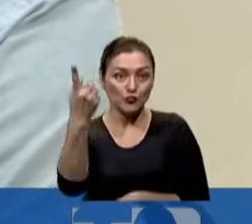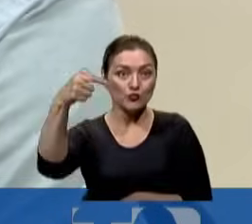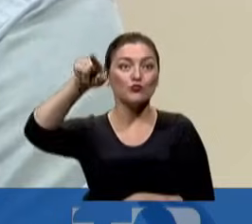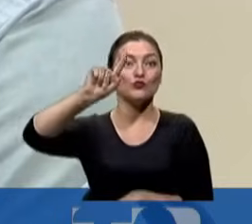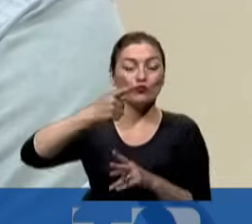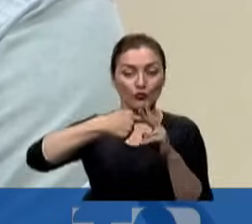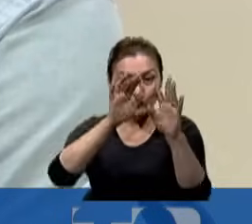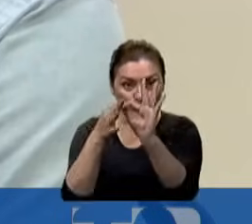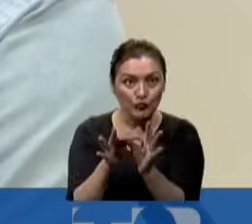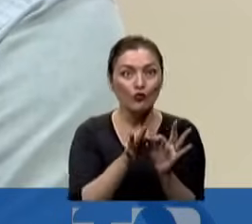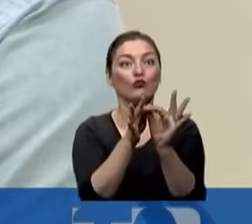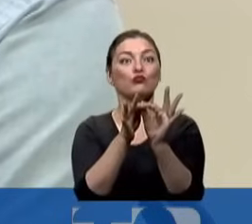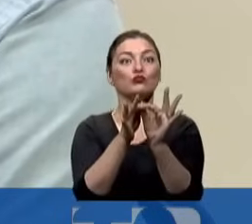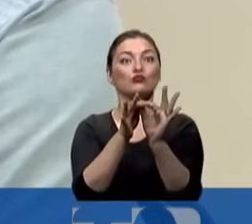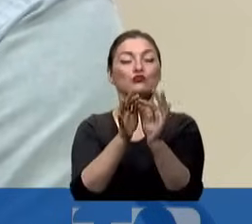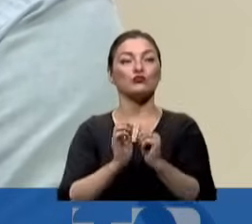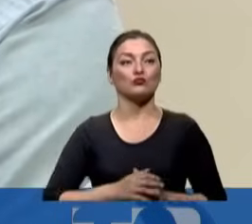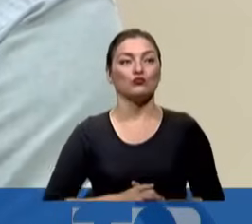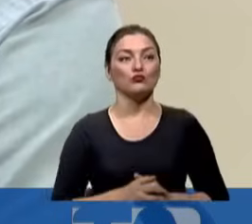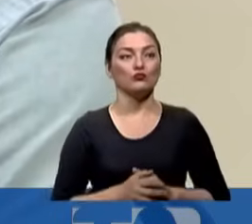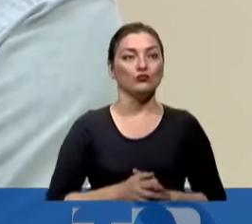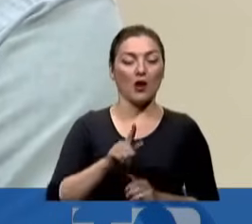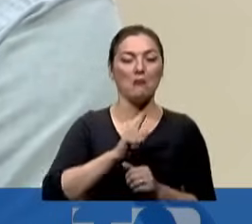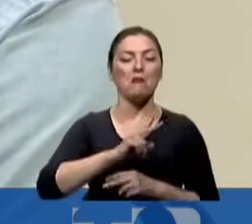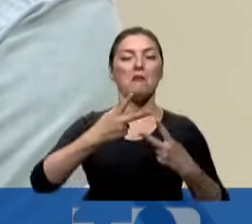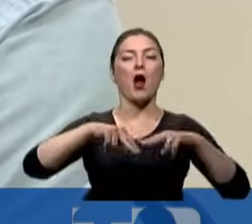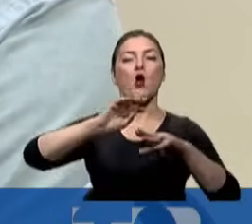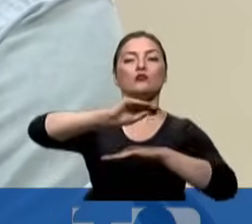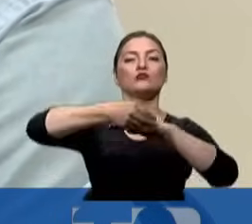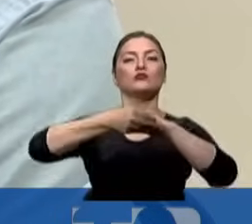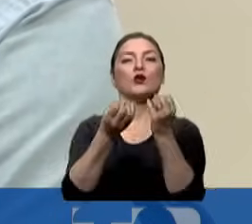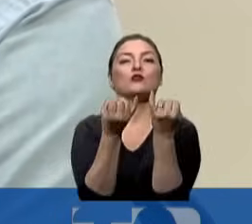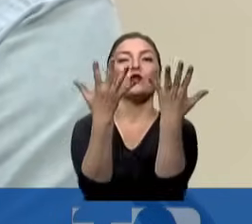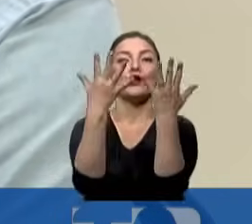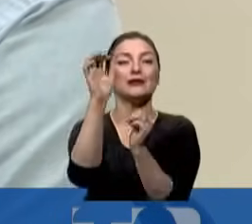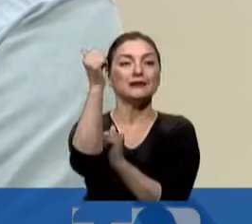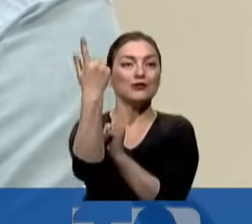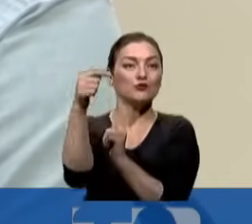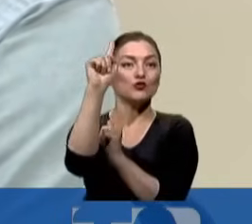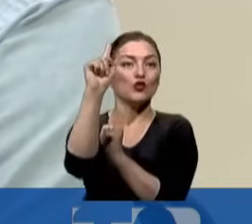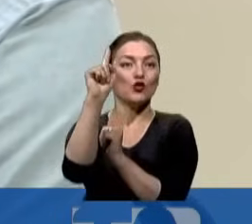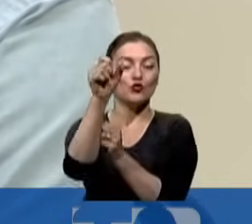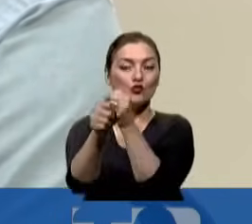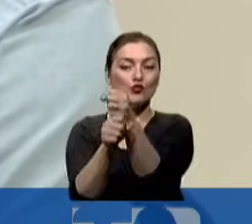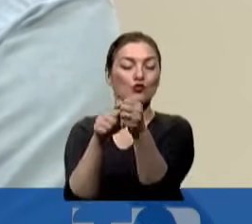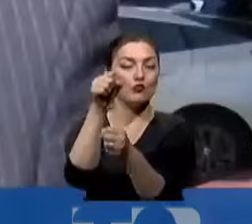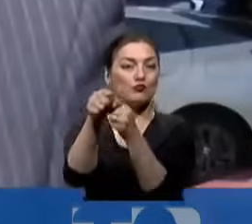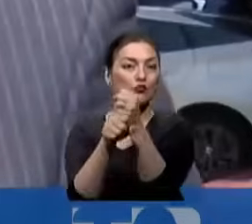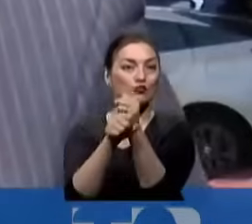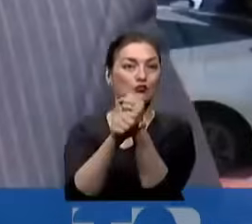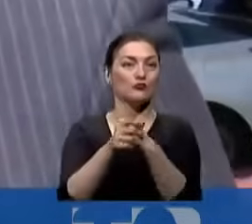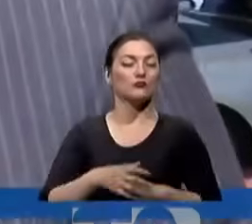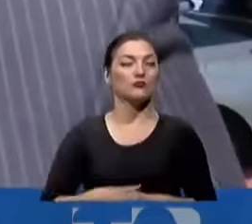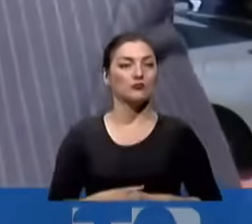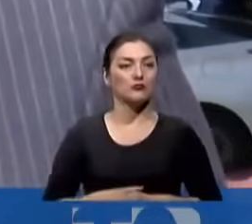mantenimiento. Resulta que tenemos un costo adicional de 10 millones de dólares anuales de los estudios originales.